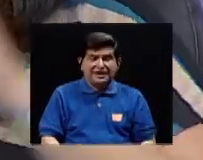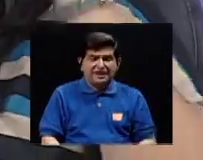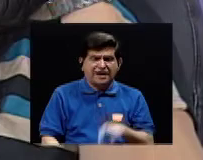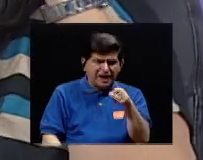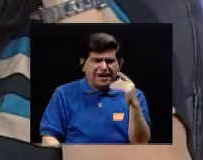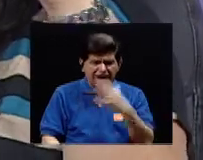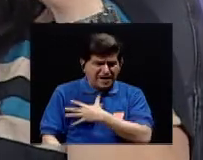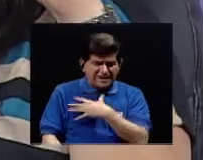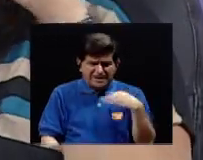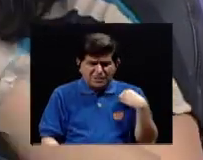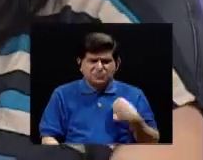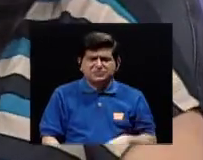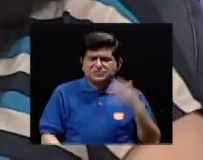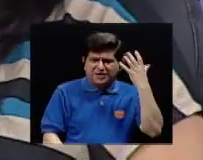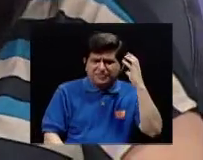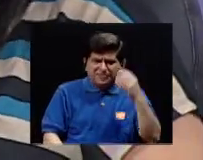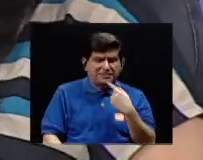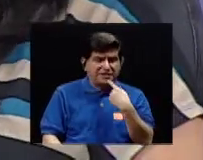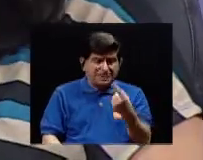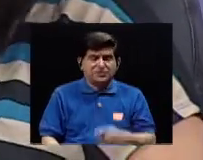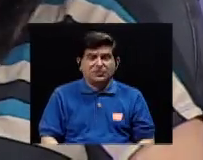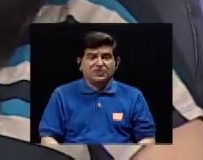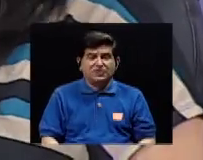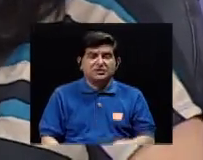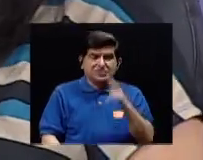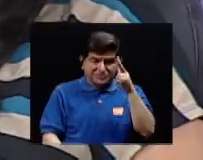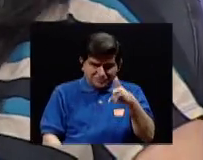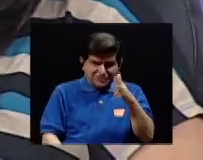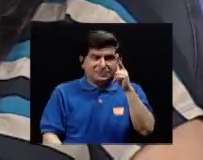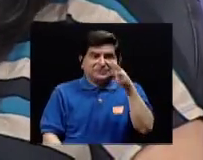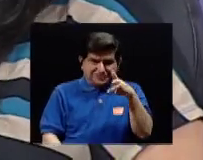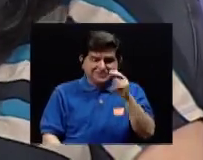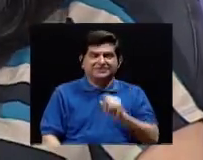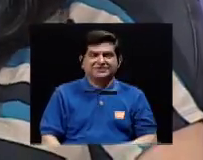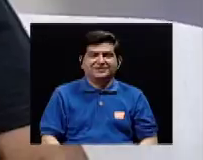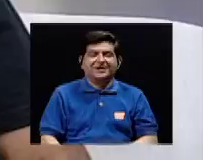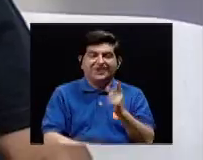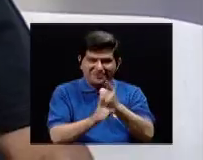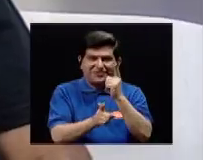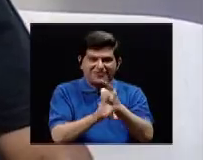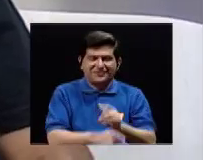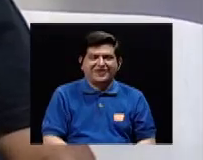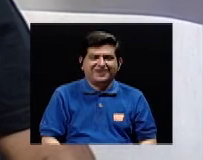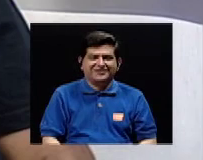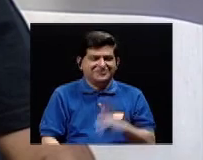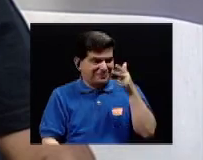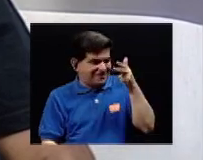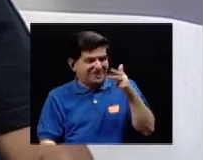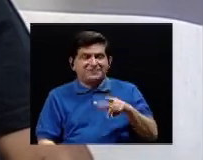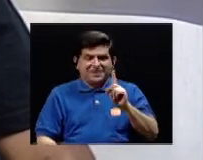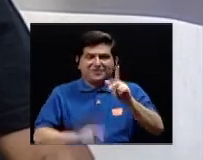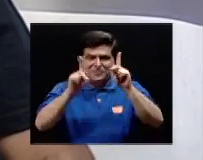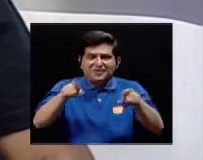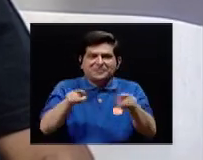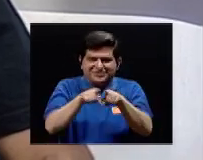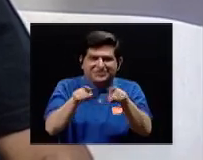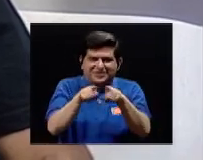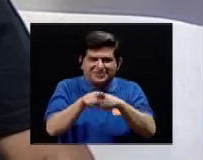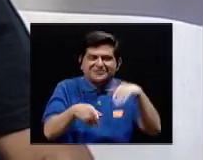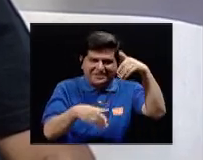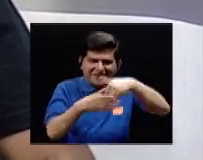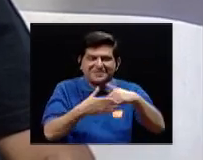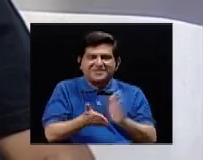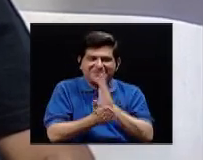si le gusta con amarillo, y entonces la cámara le dice que sí. Exactamente, entonces efectivamente la cámara es un personaje, ¿verdad? Así es.